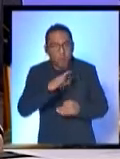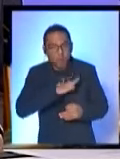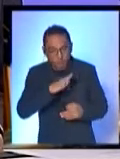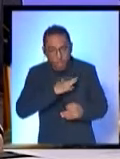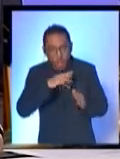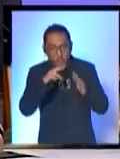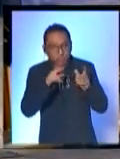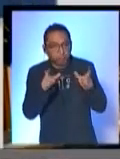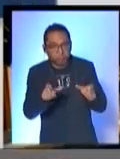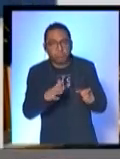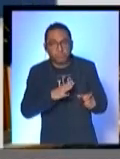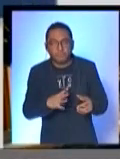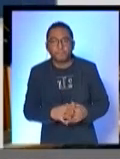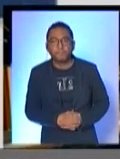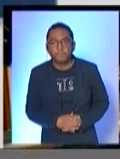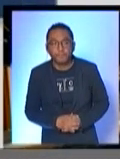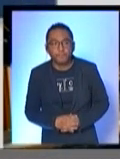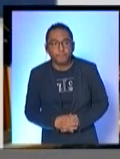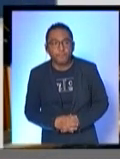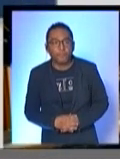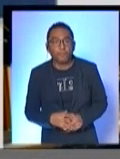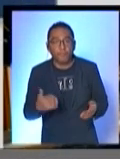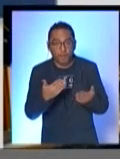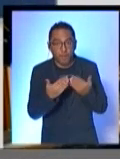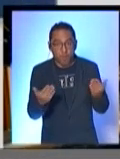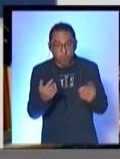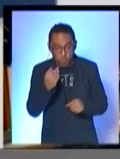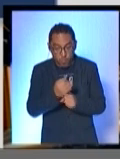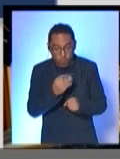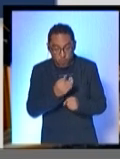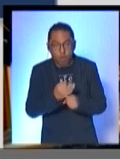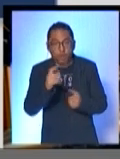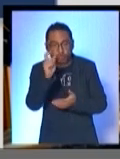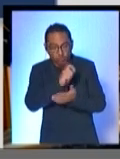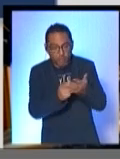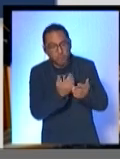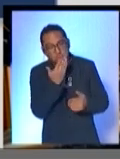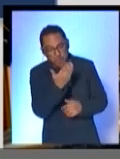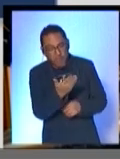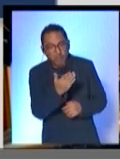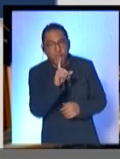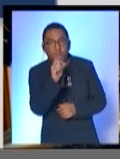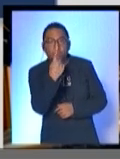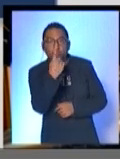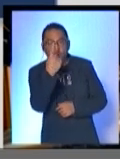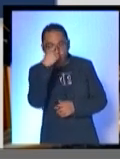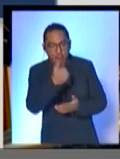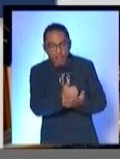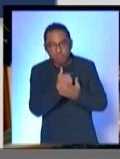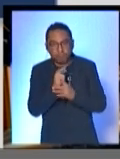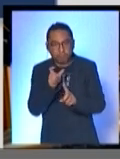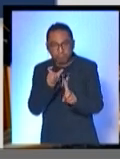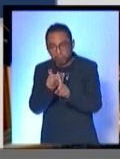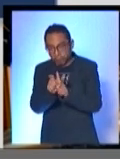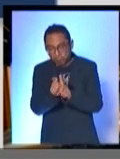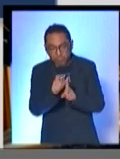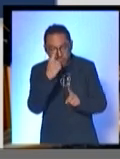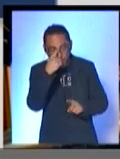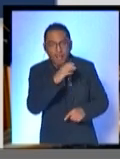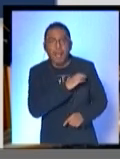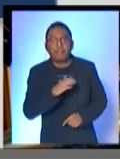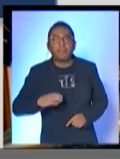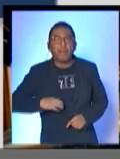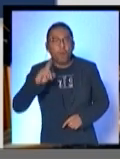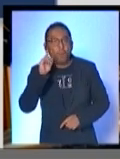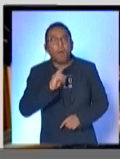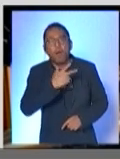medidas. Al día de hoy tenemos 21 solicitudes de medidas de protección a las y los candidatos,